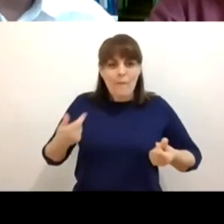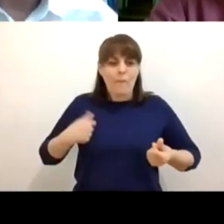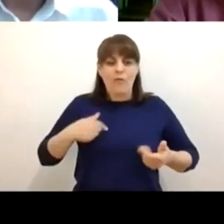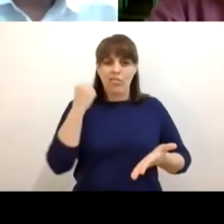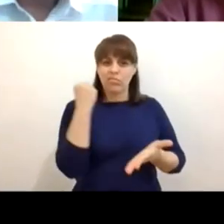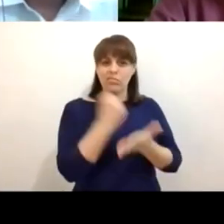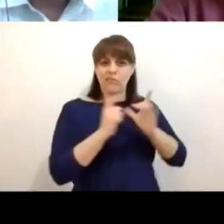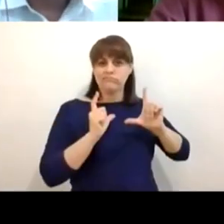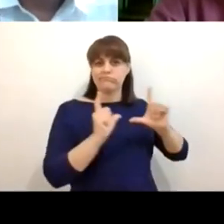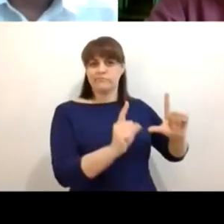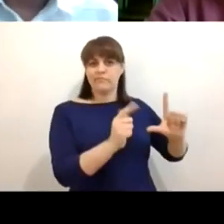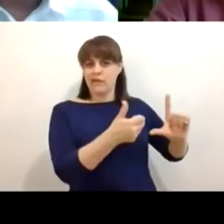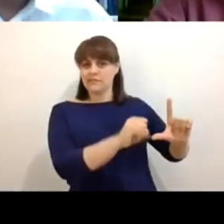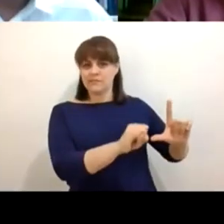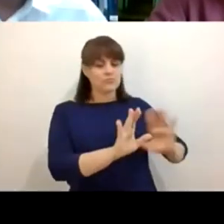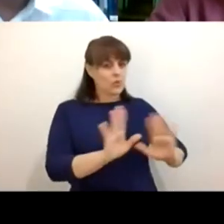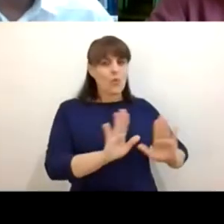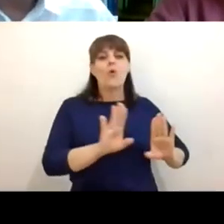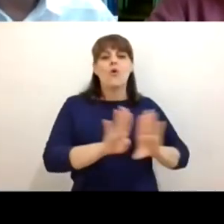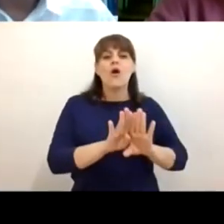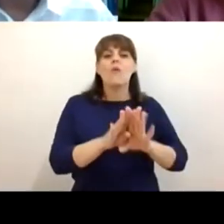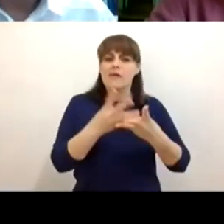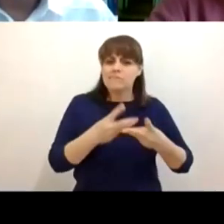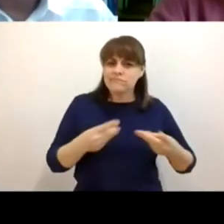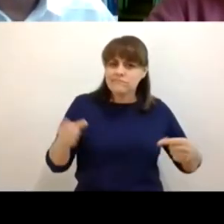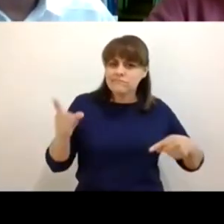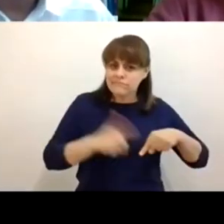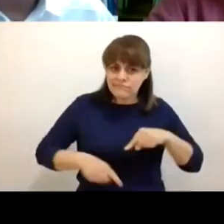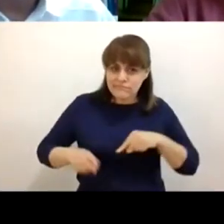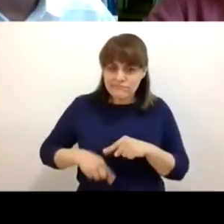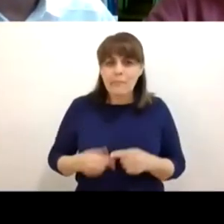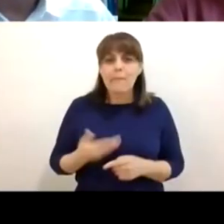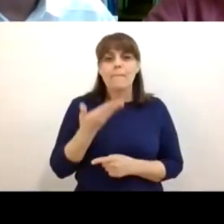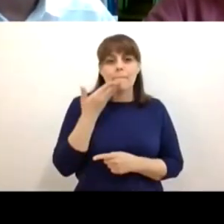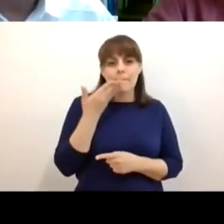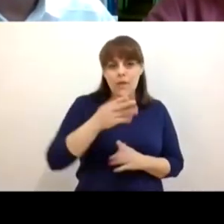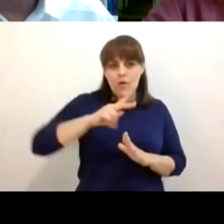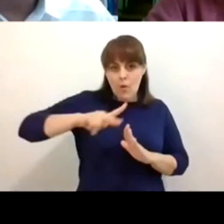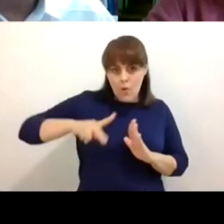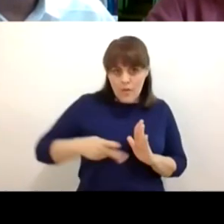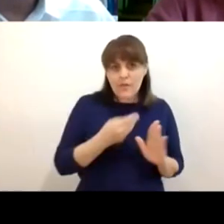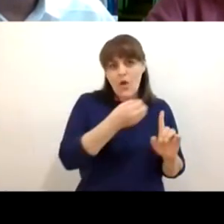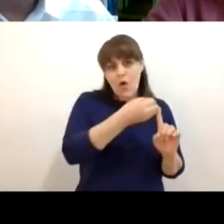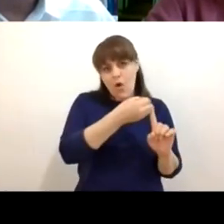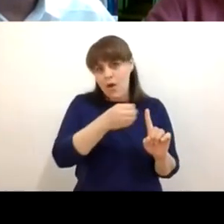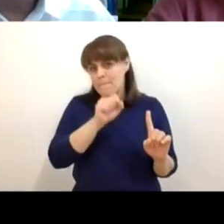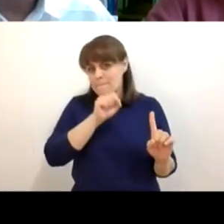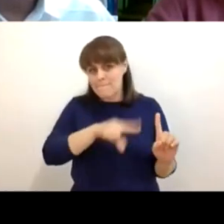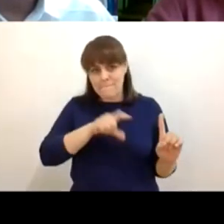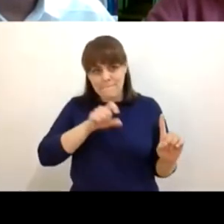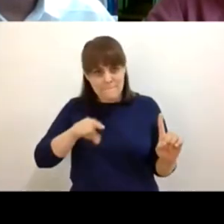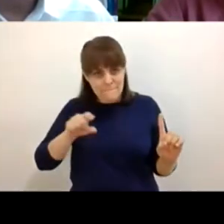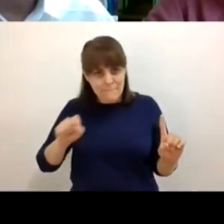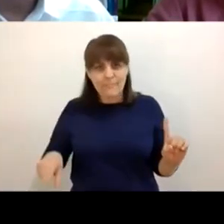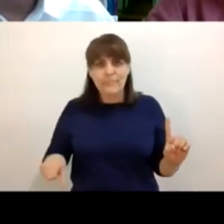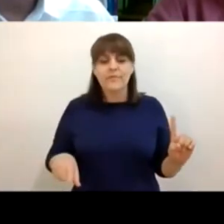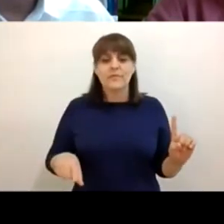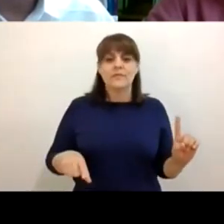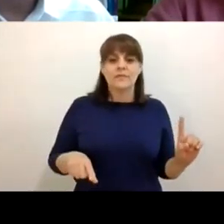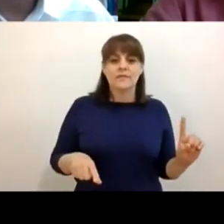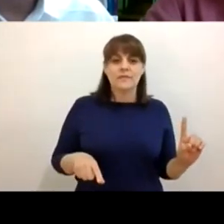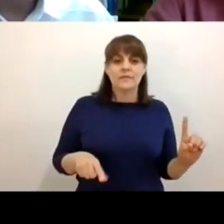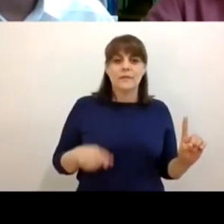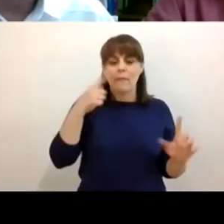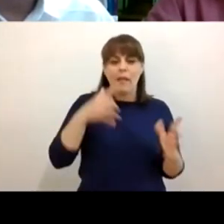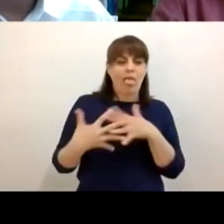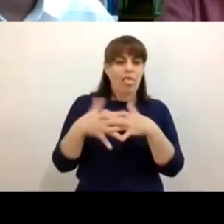las preguntas, les quiero pedir, en el orden de Santiago, Saskia y comisionado, disculpen, para que no nos